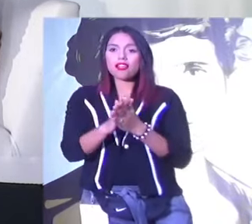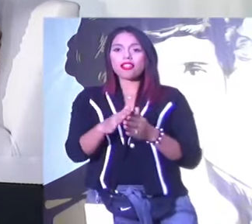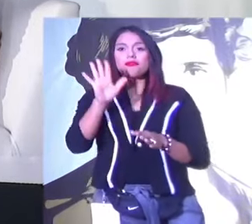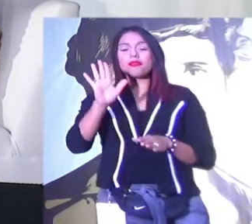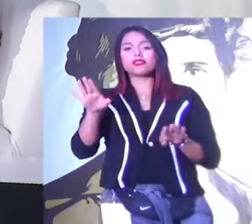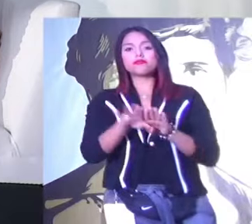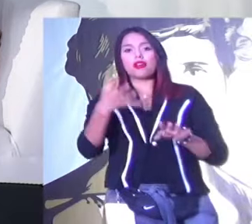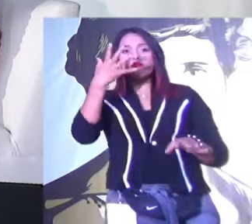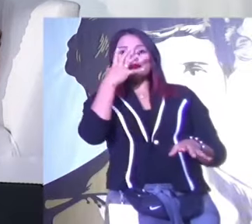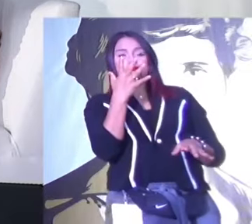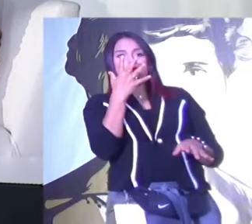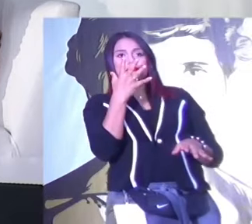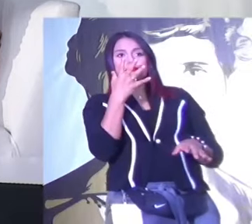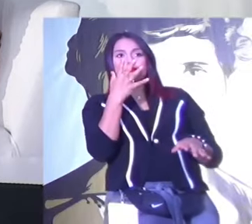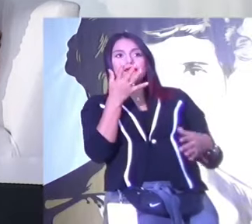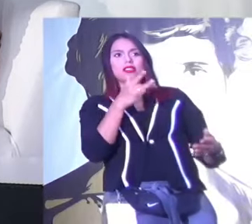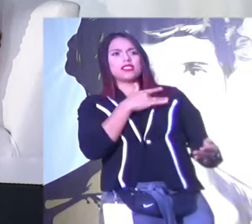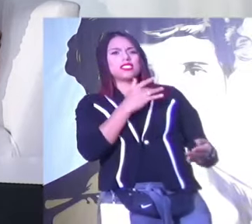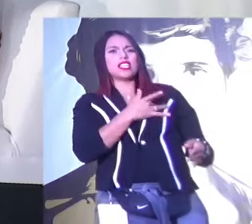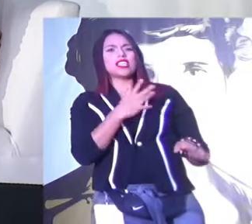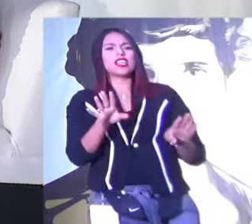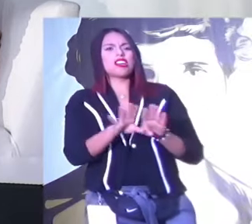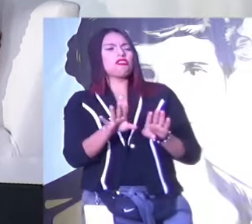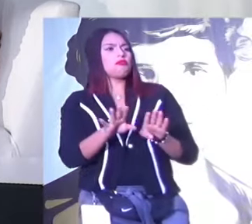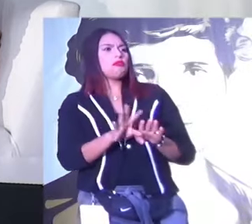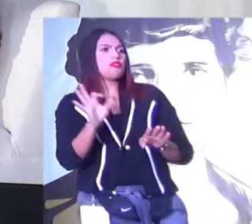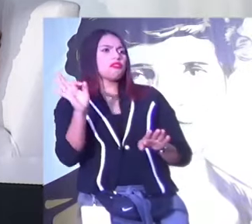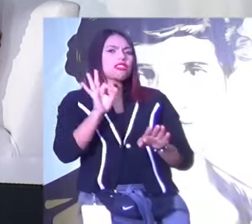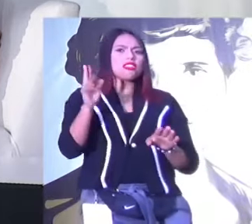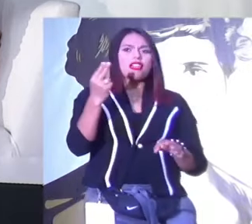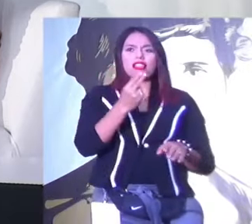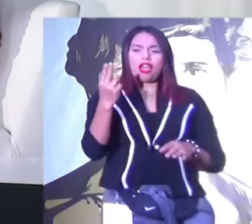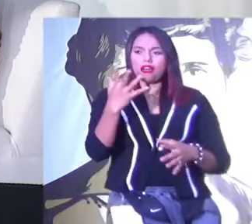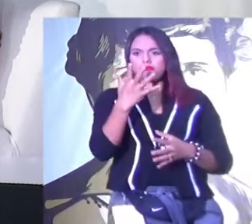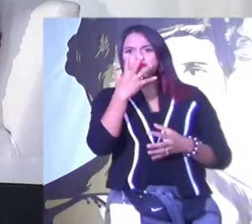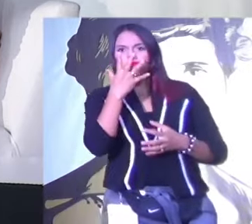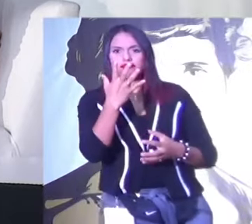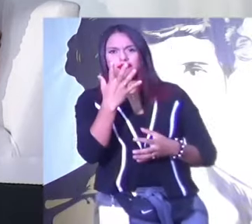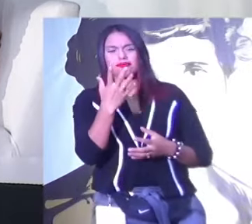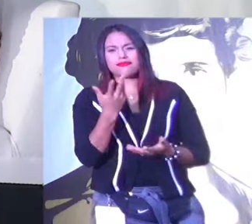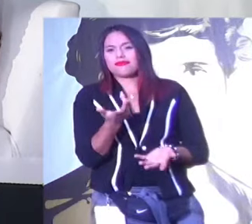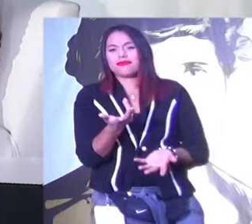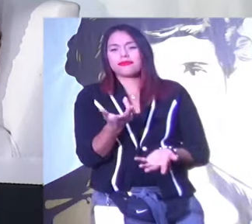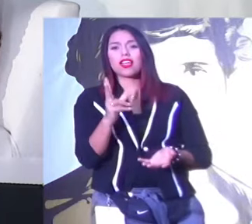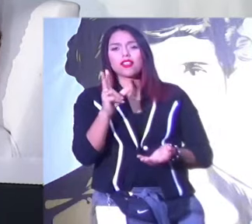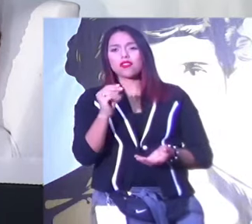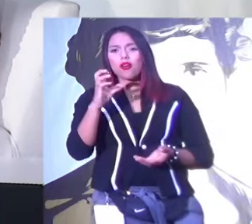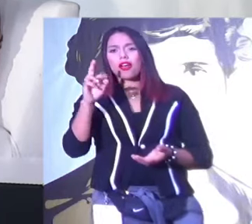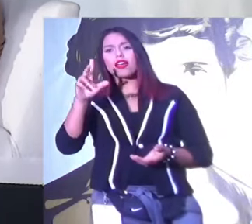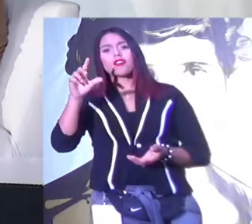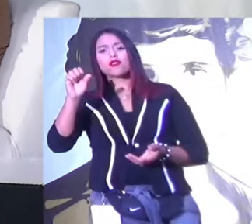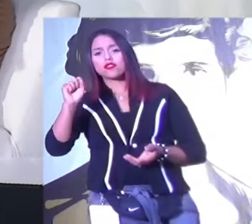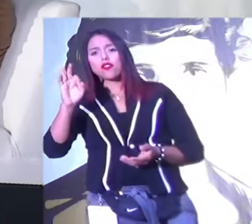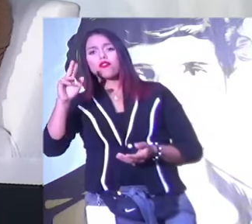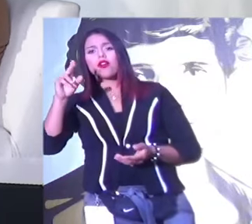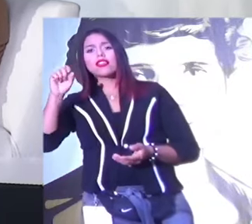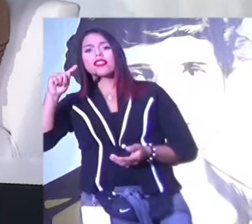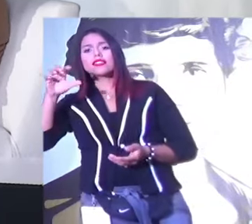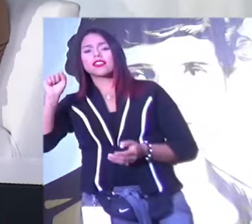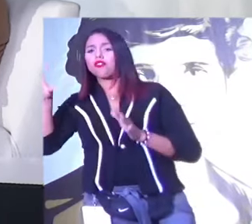escriben. Sienten que deben ser, no sé, Carlos Fuentes, ¿no? Y no se puede ser Carlos Fuentes porque ya existió Carlos Fuentes,